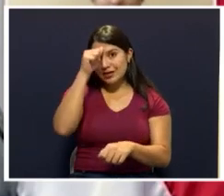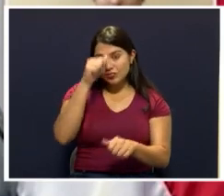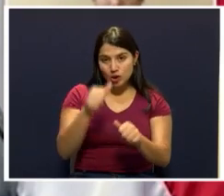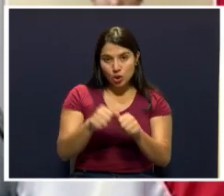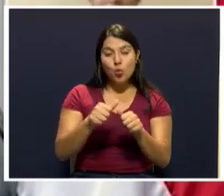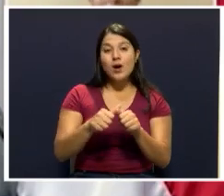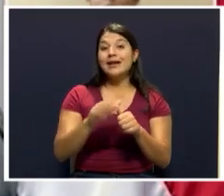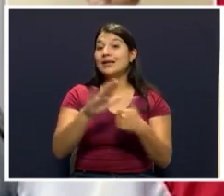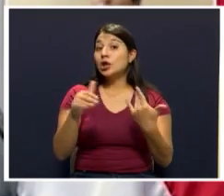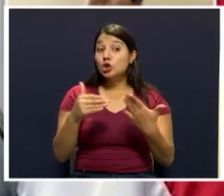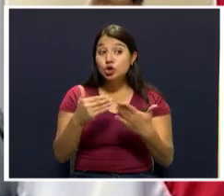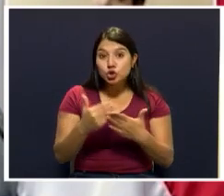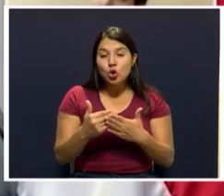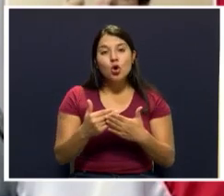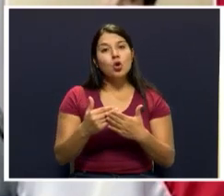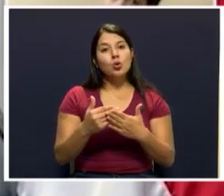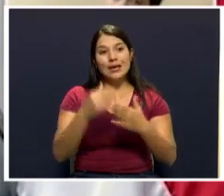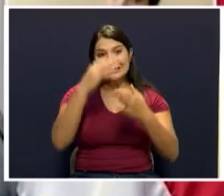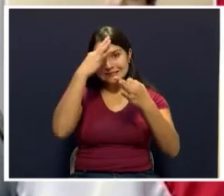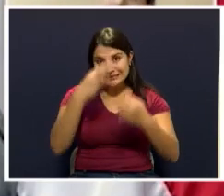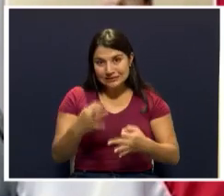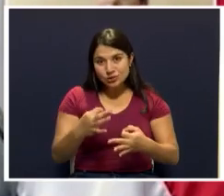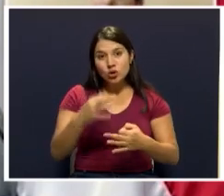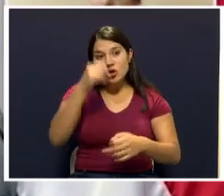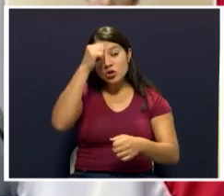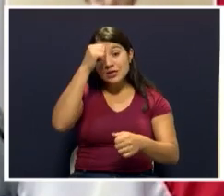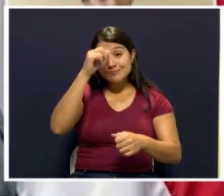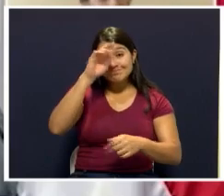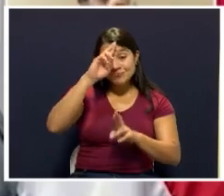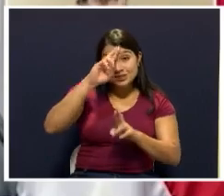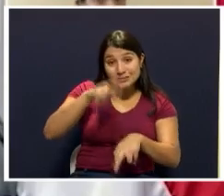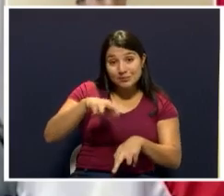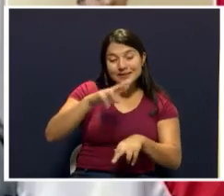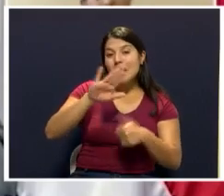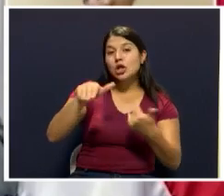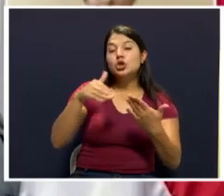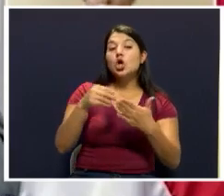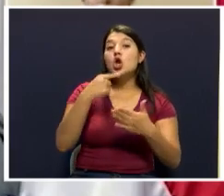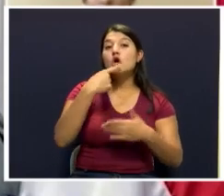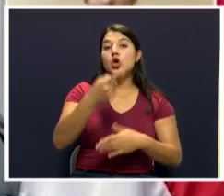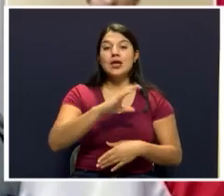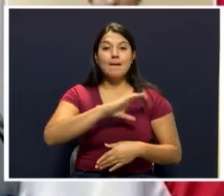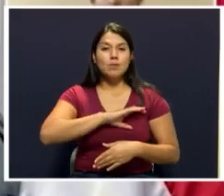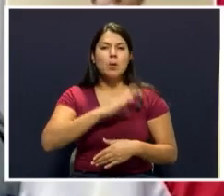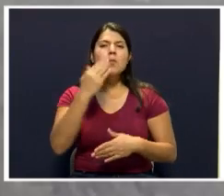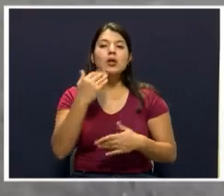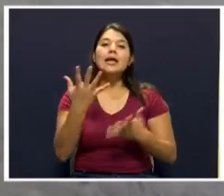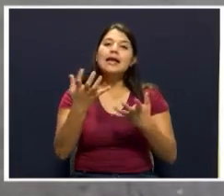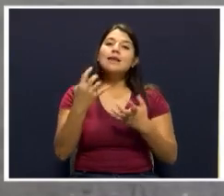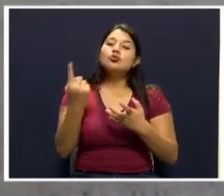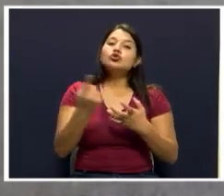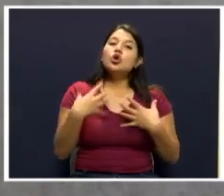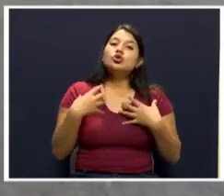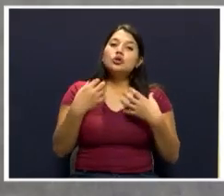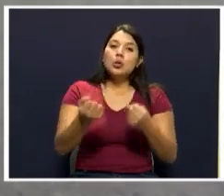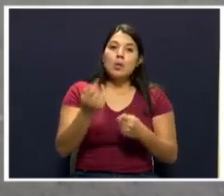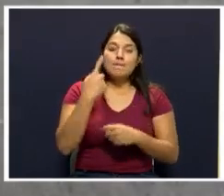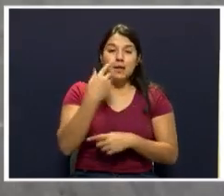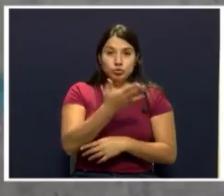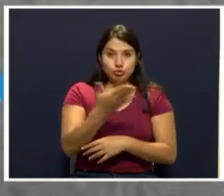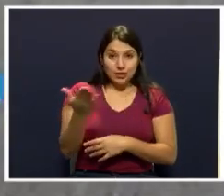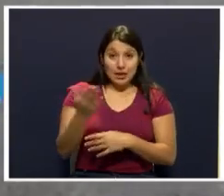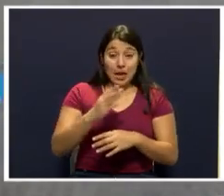disposiciones, acatar las instrucciones de los cuerpos de policía, que estamos velando y trabajando por la salud de todos ustedes. La Policía Profesional de Migración y